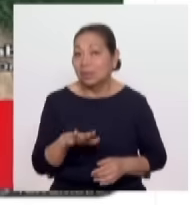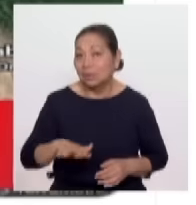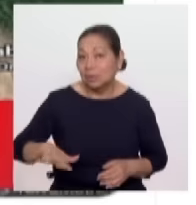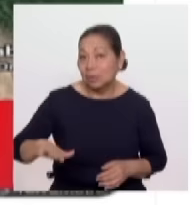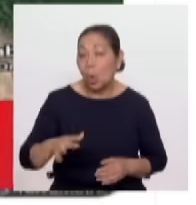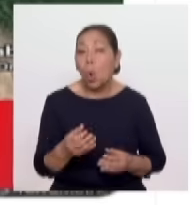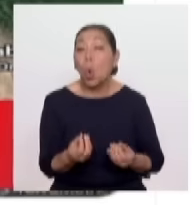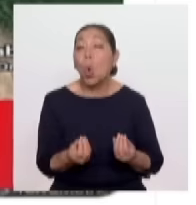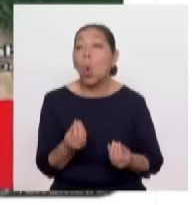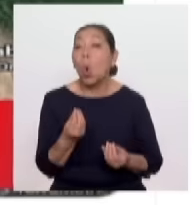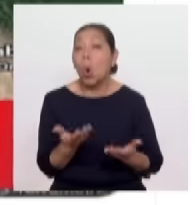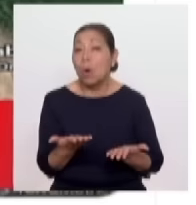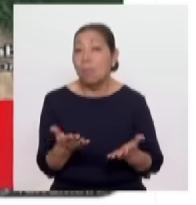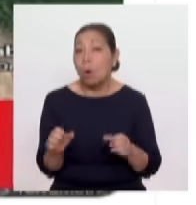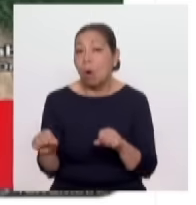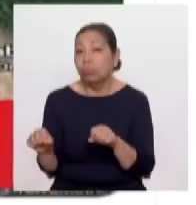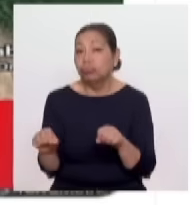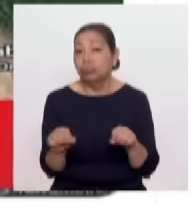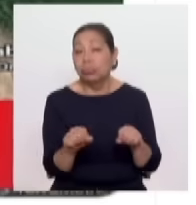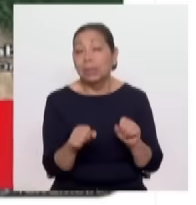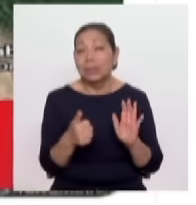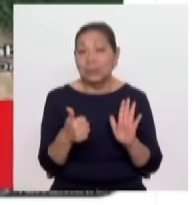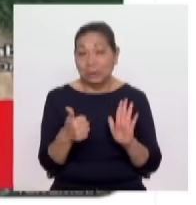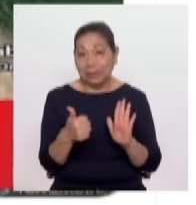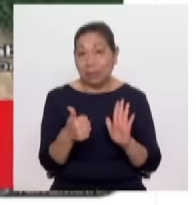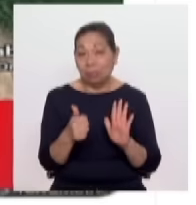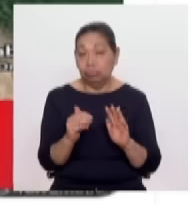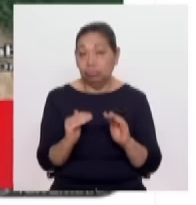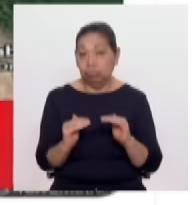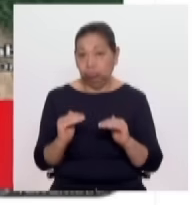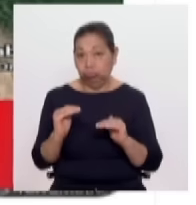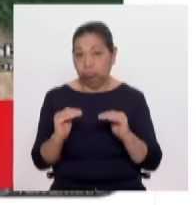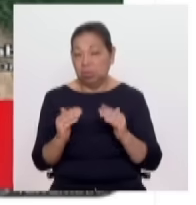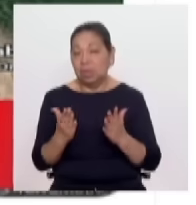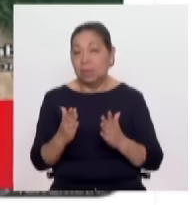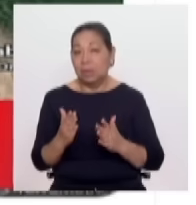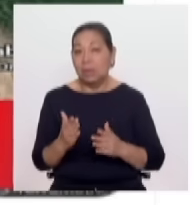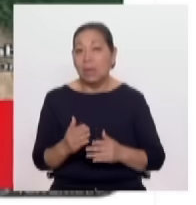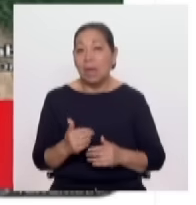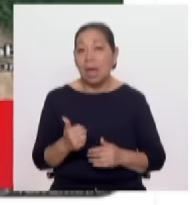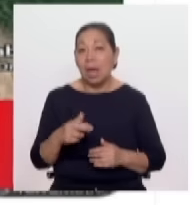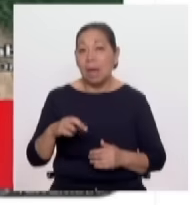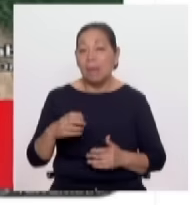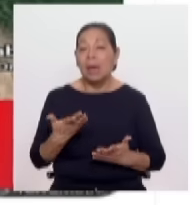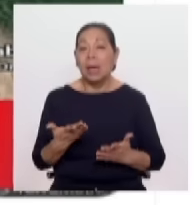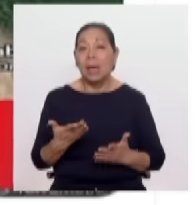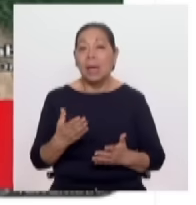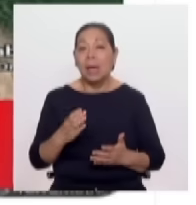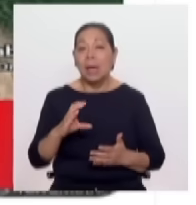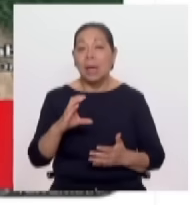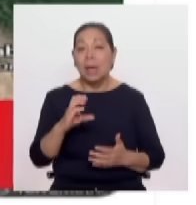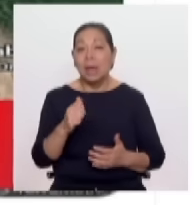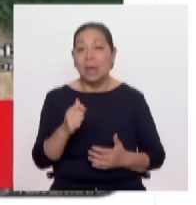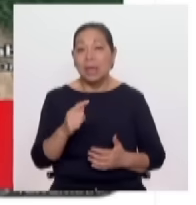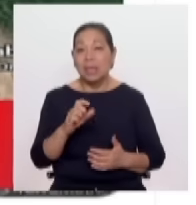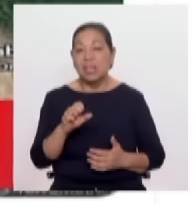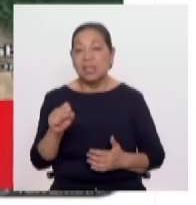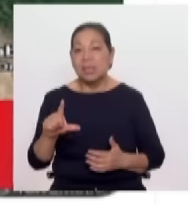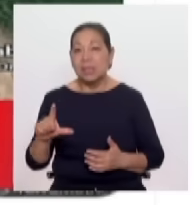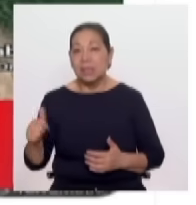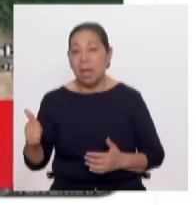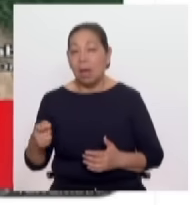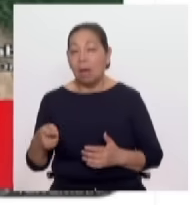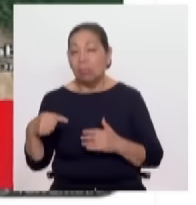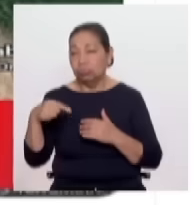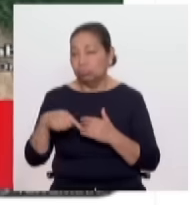justamente la magnitud de este sismo de 6 grados en el distrito de Aplao, provincia de Castilla, en la región de Arequipa,